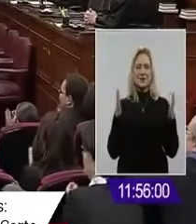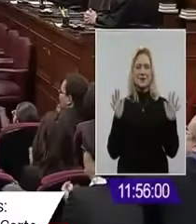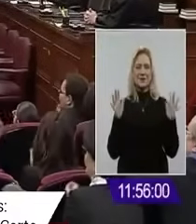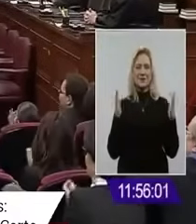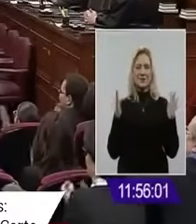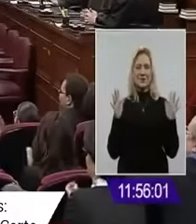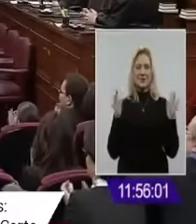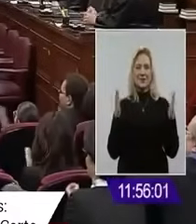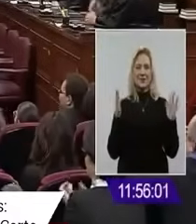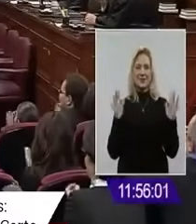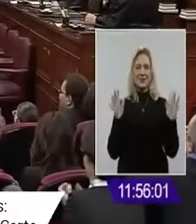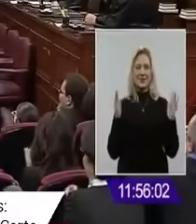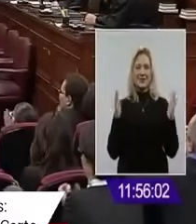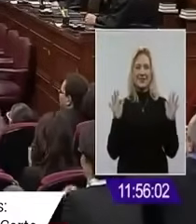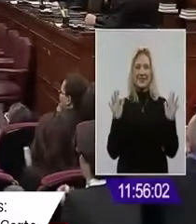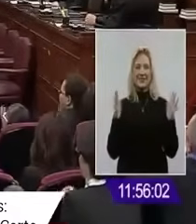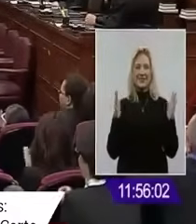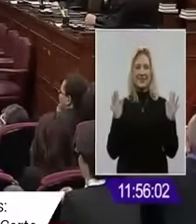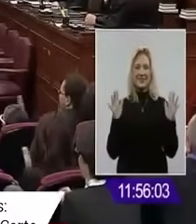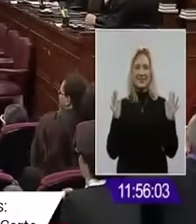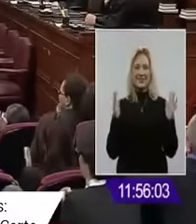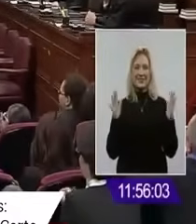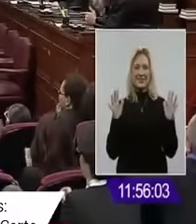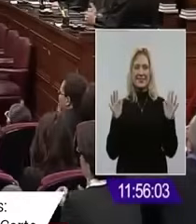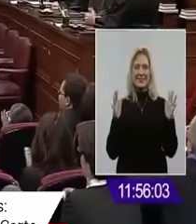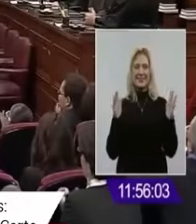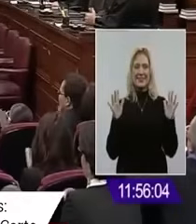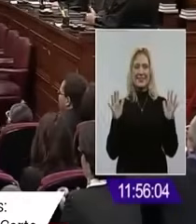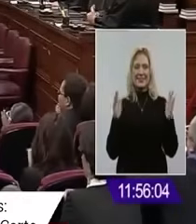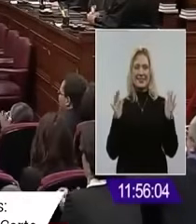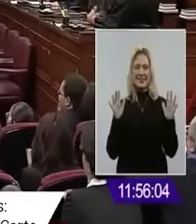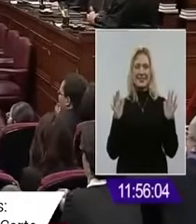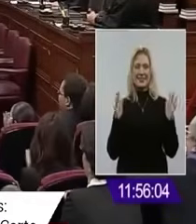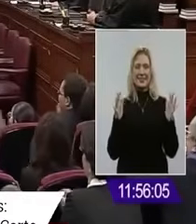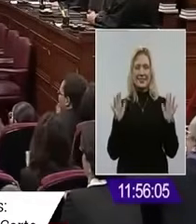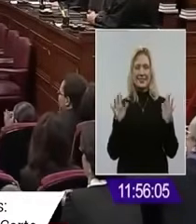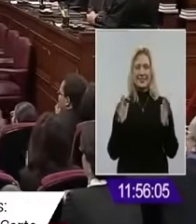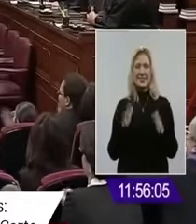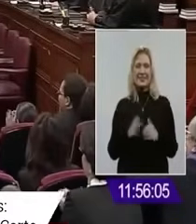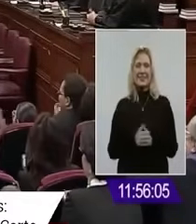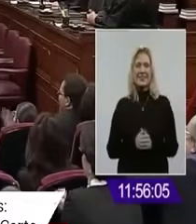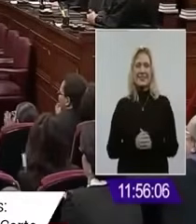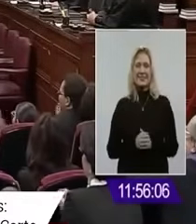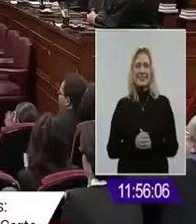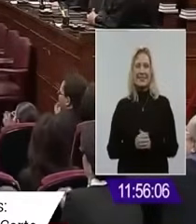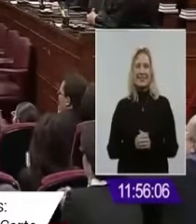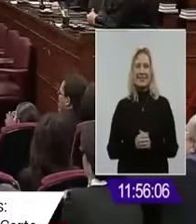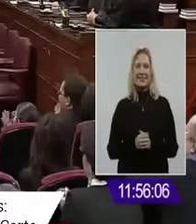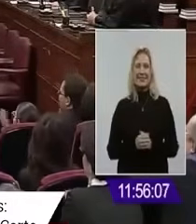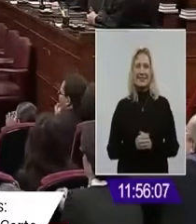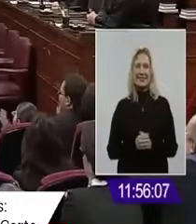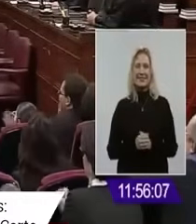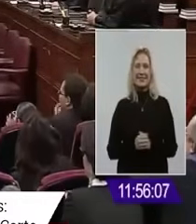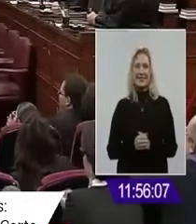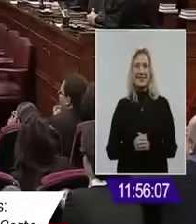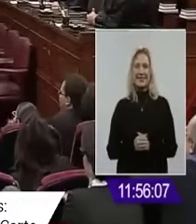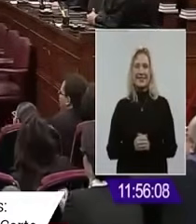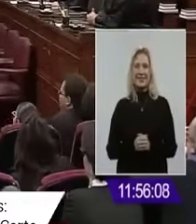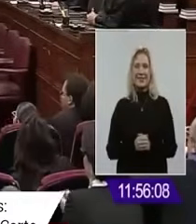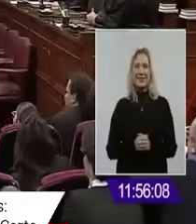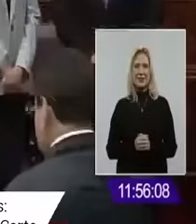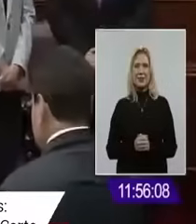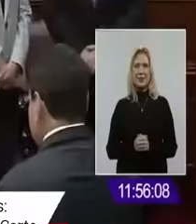Lenia Batres Guadarrama. Hay que señalar que el día de ayer fue precisamente, o tuvo lugar ahí,